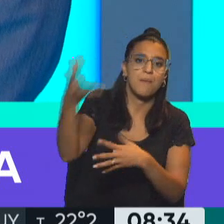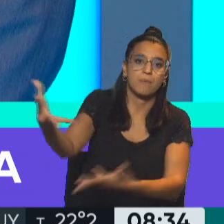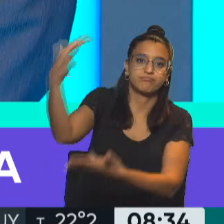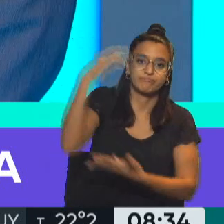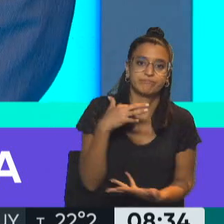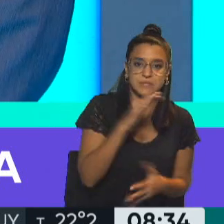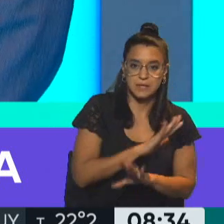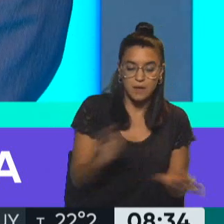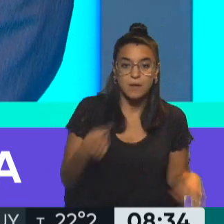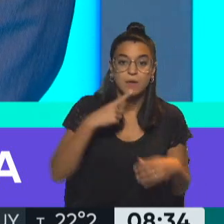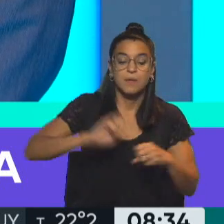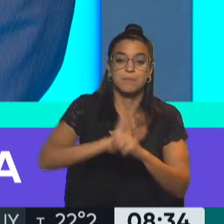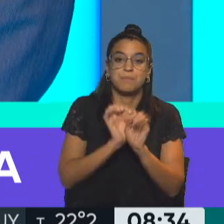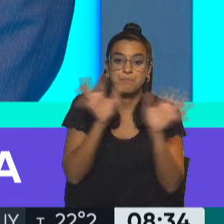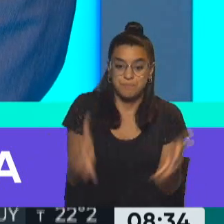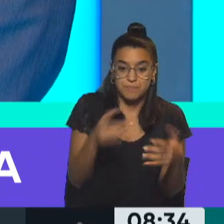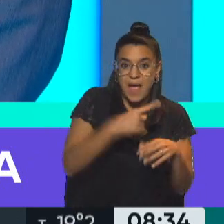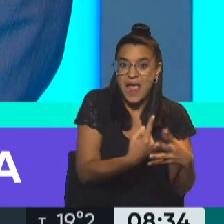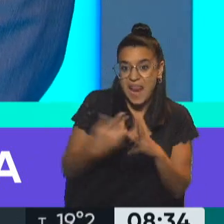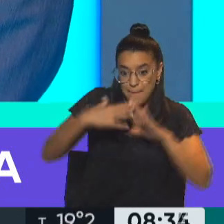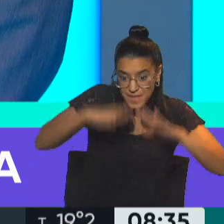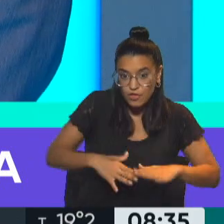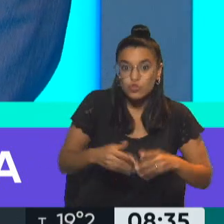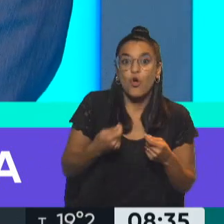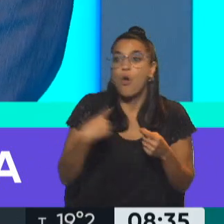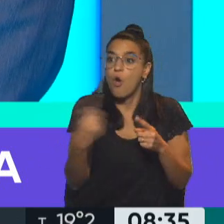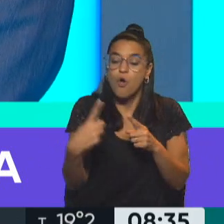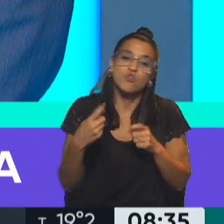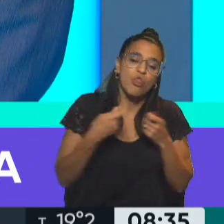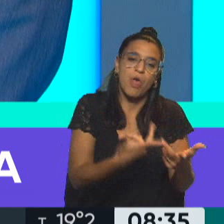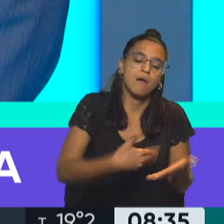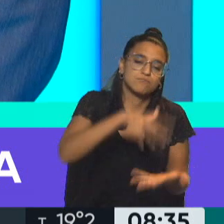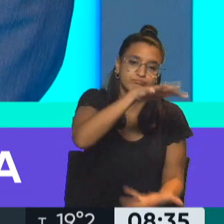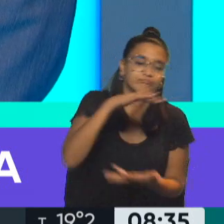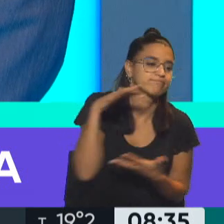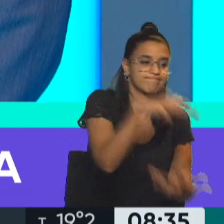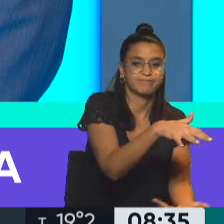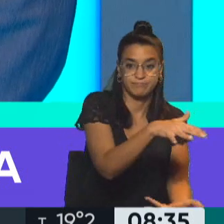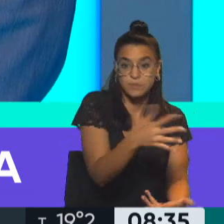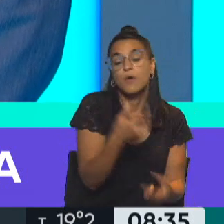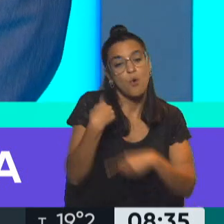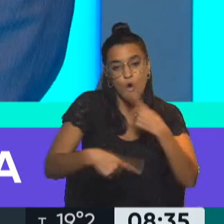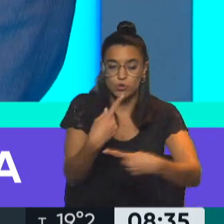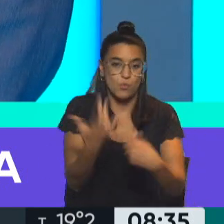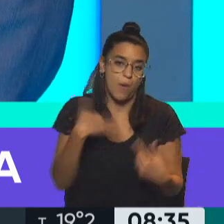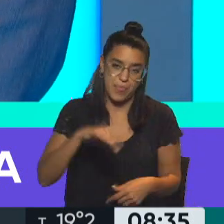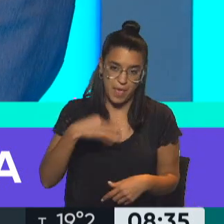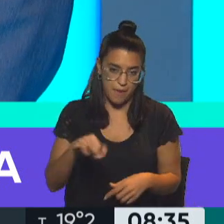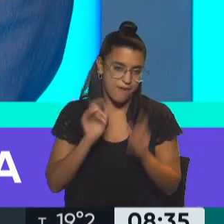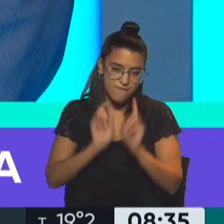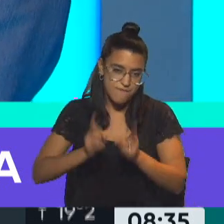del aislamiento social preventiva obligatorio para evitar el traslado es una política que se debe sostener y profundizar